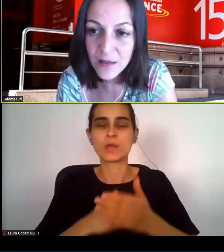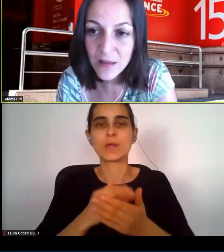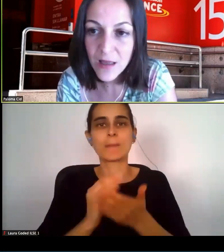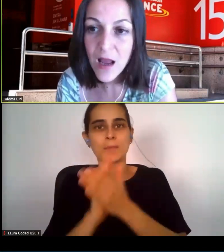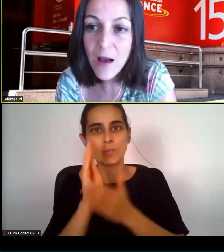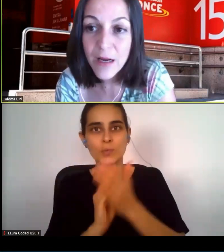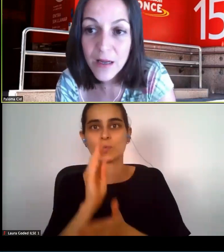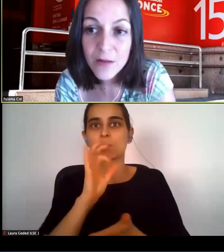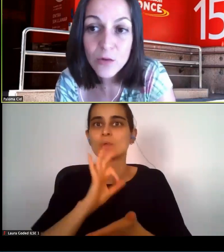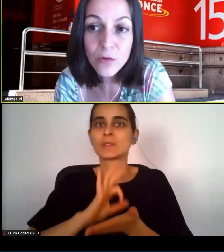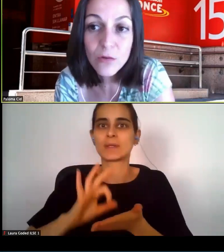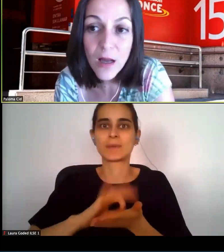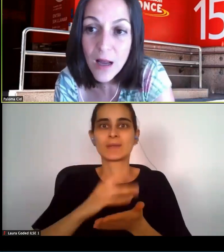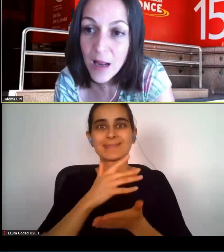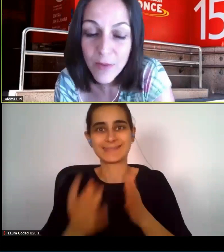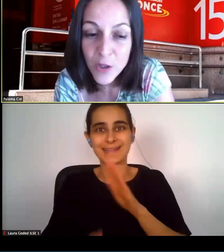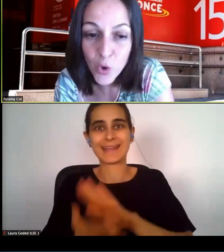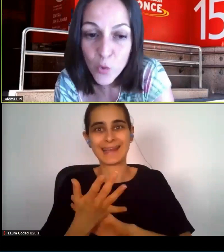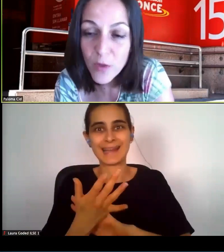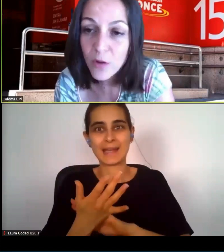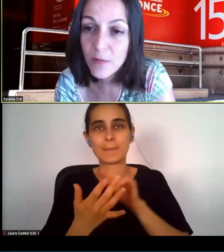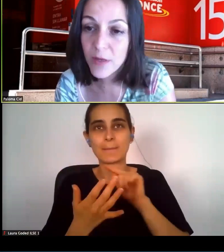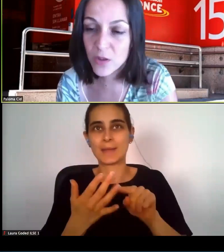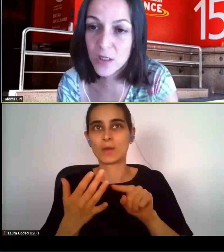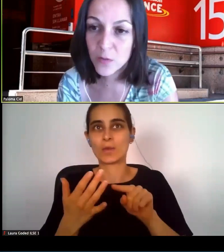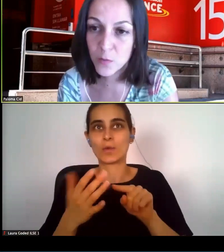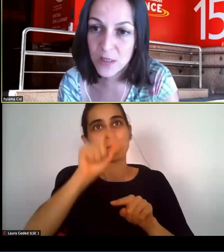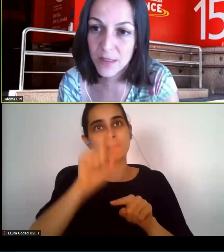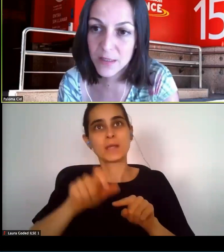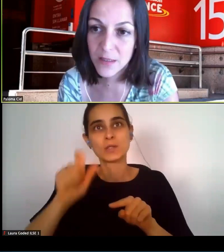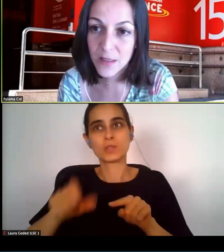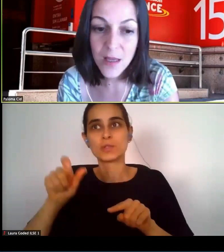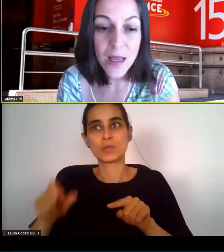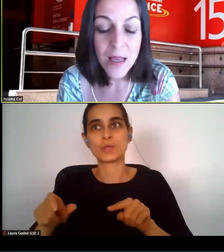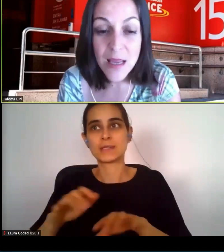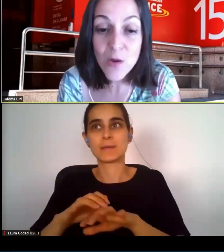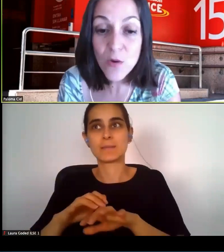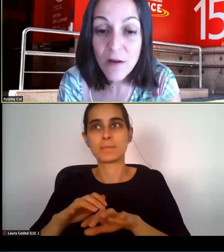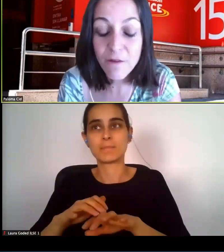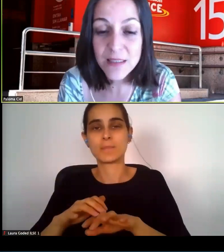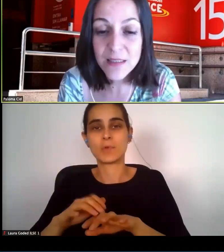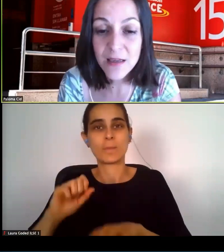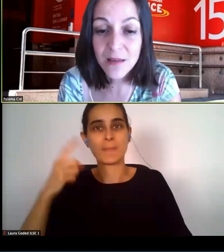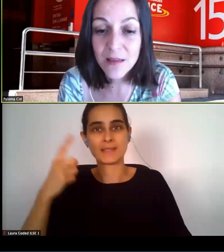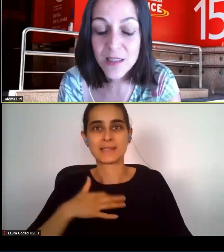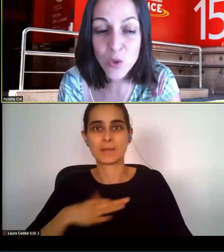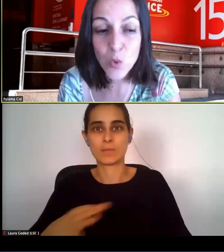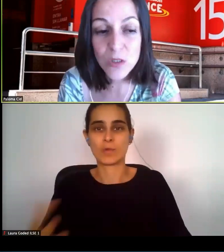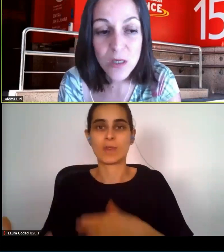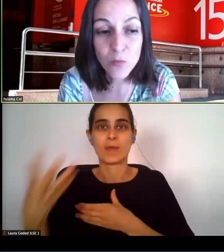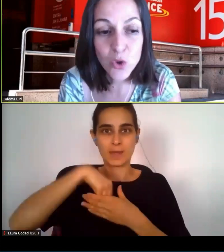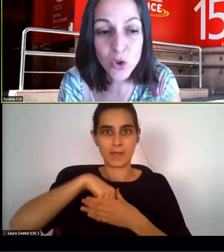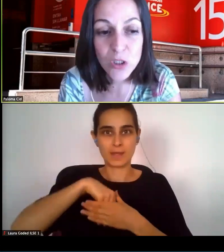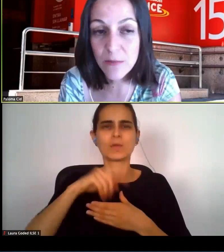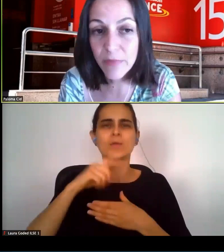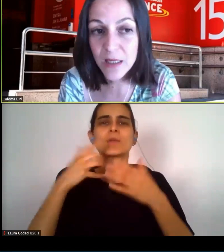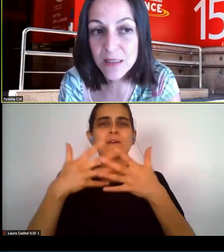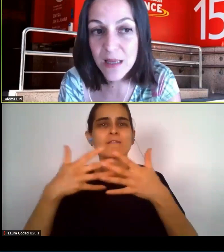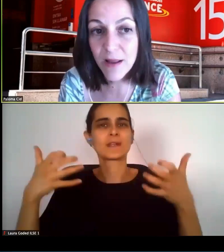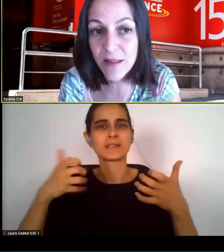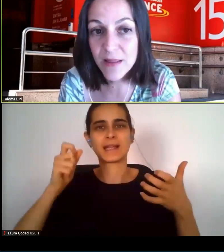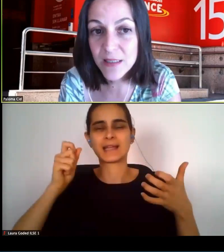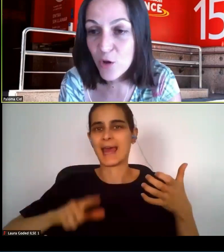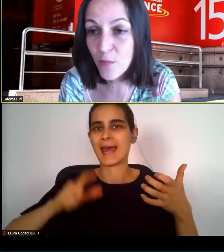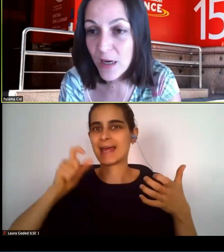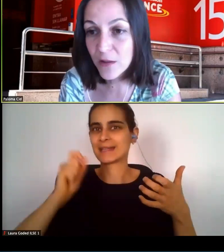etcétera, abarcando al mayor número de personas posibles. Y hay una frase que se escucha mucho siempre que se